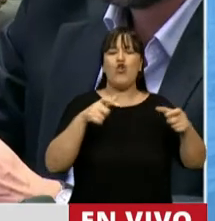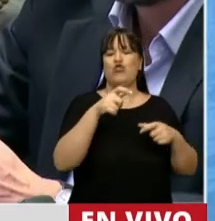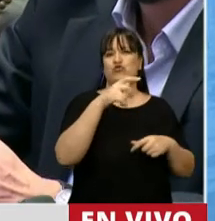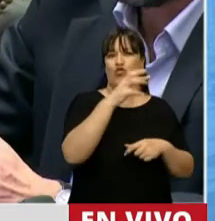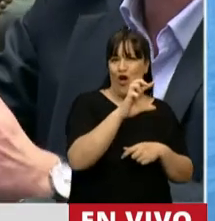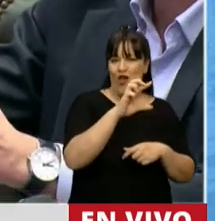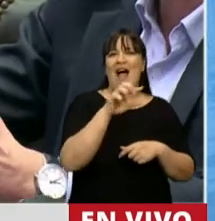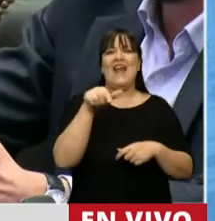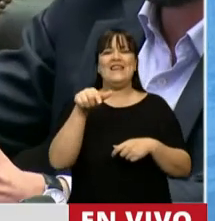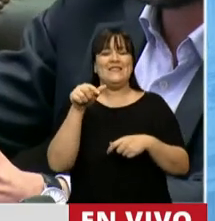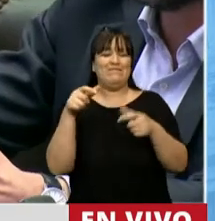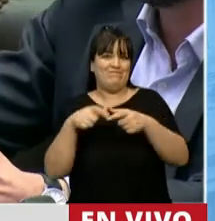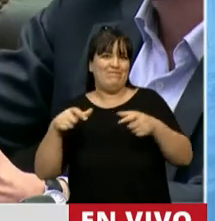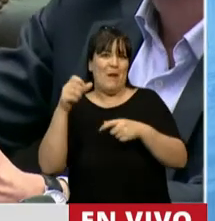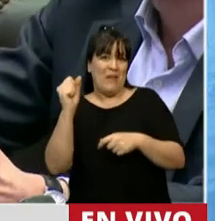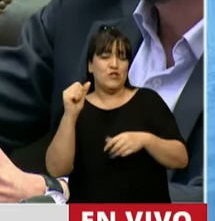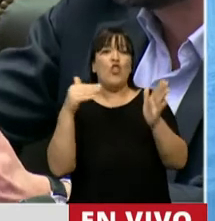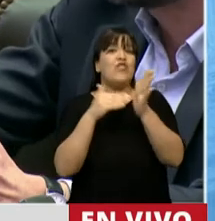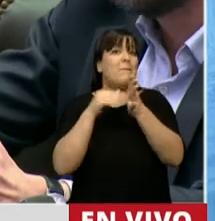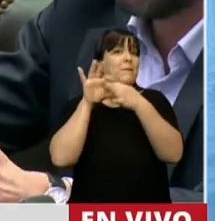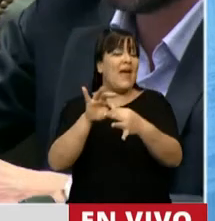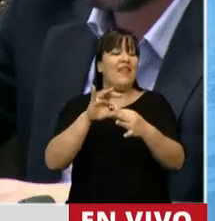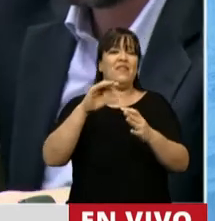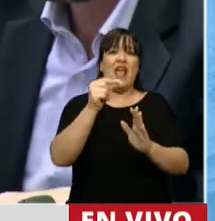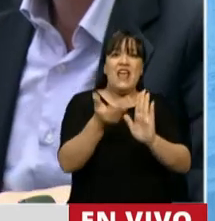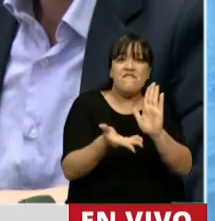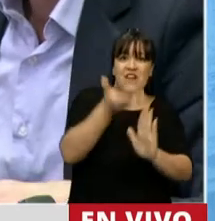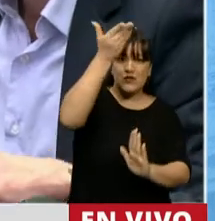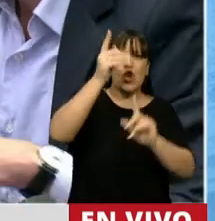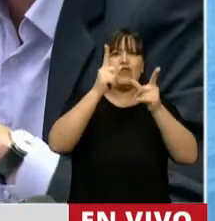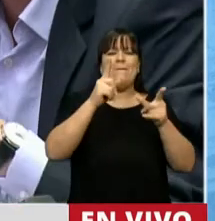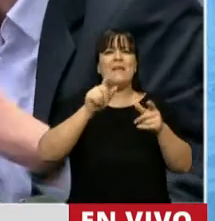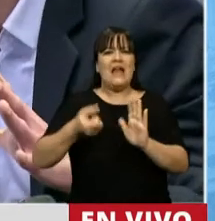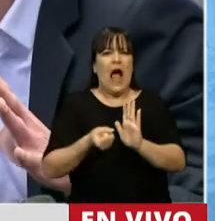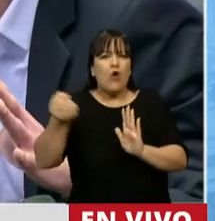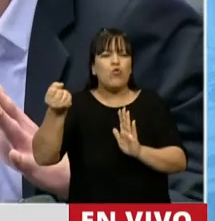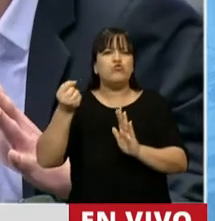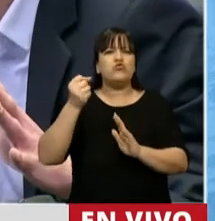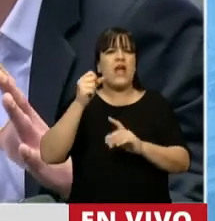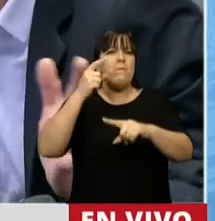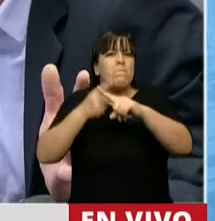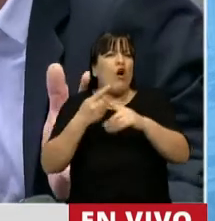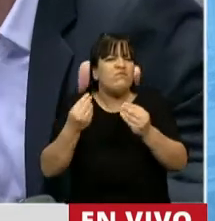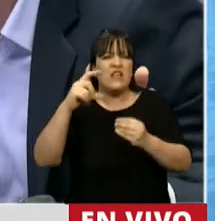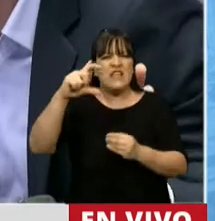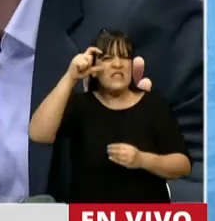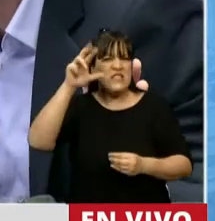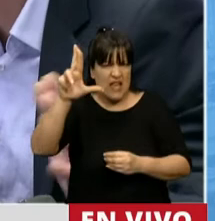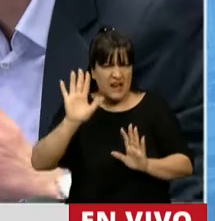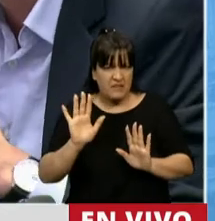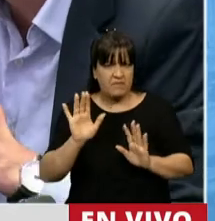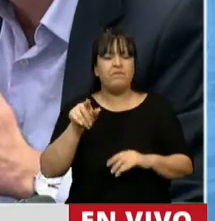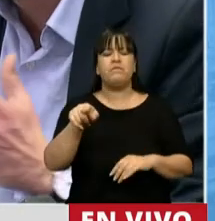pesos, atados a la inflación, ajustados por SER. Se despeja así, señor presidente, y